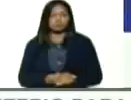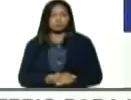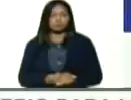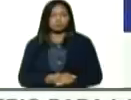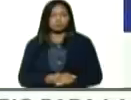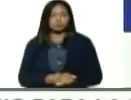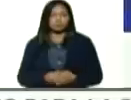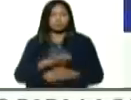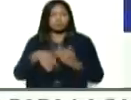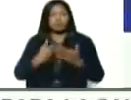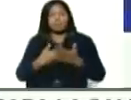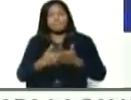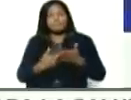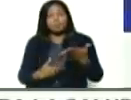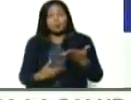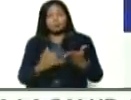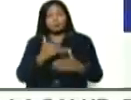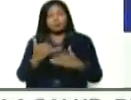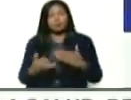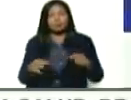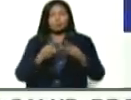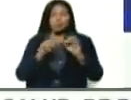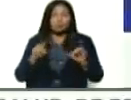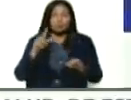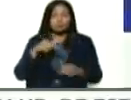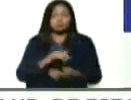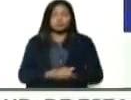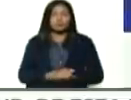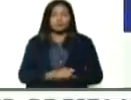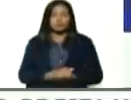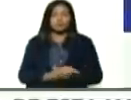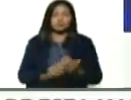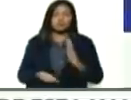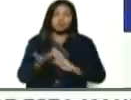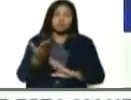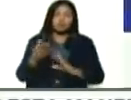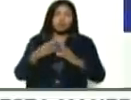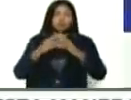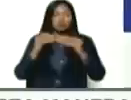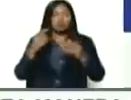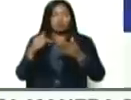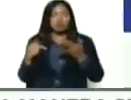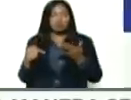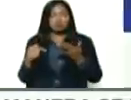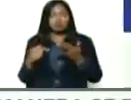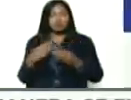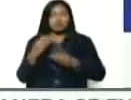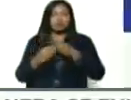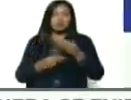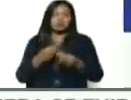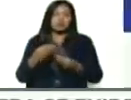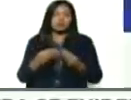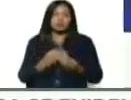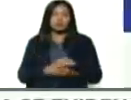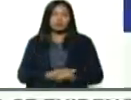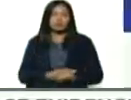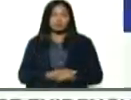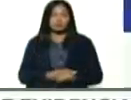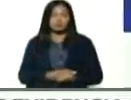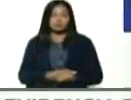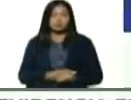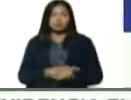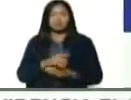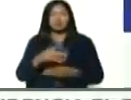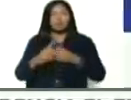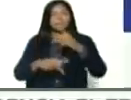las propuestas programáticas vitales de todos los que sean postulados así que es